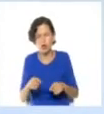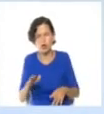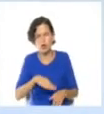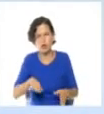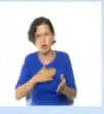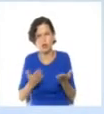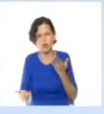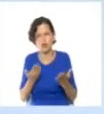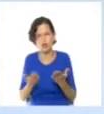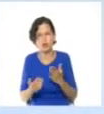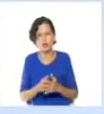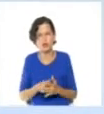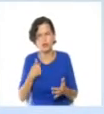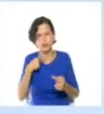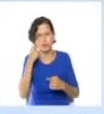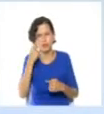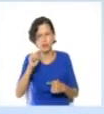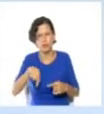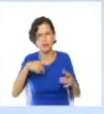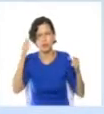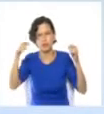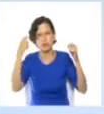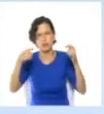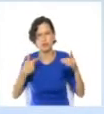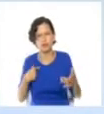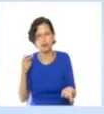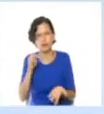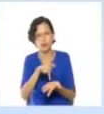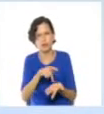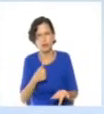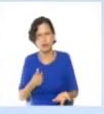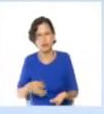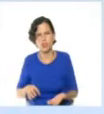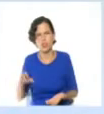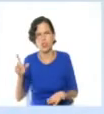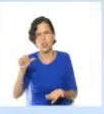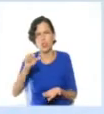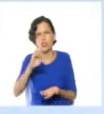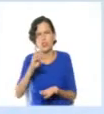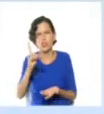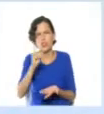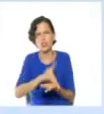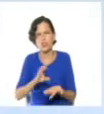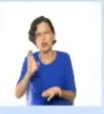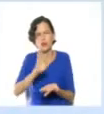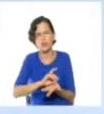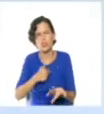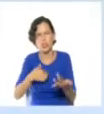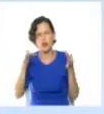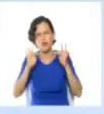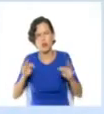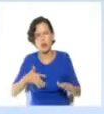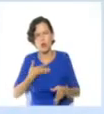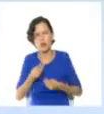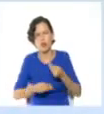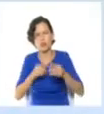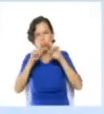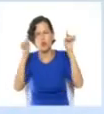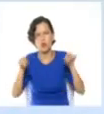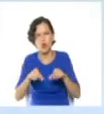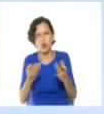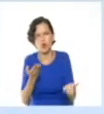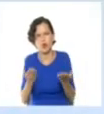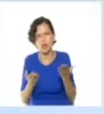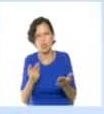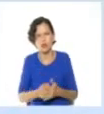comparación. Veamos ahora el siguiente video que nos llega desde Distrito Capital, donde nos muestran de qué manera podemos elaborar un cuadro comparativo,